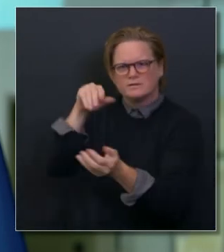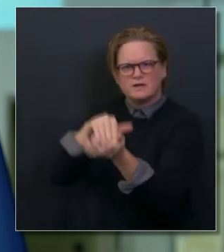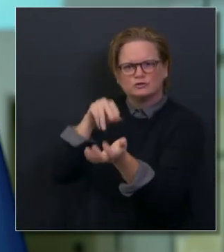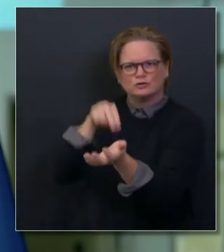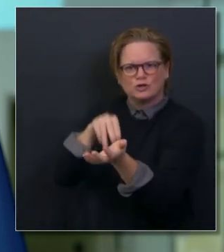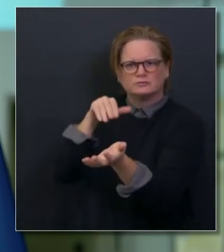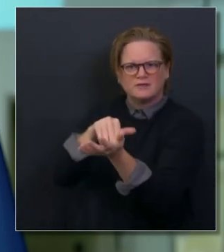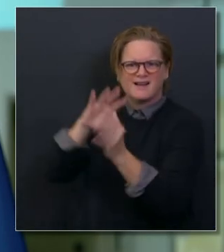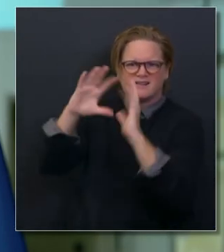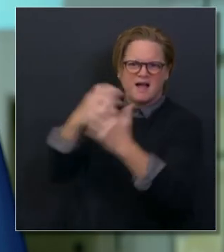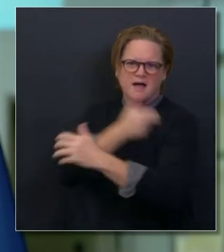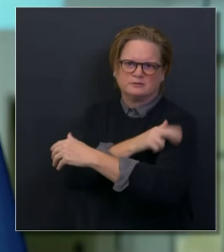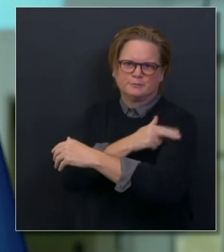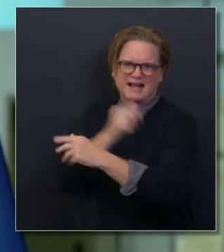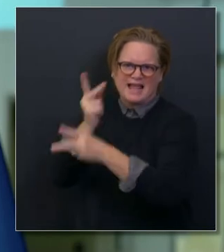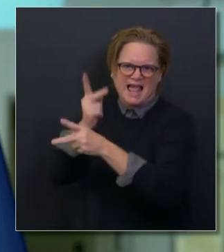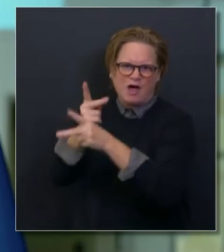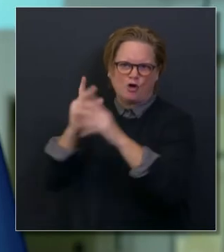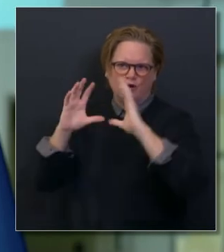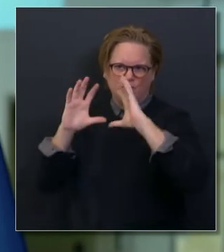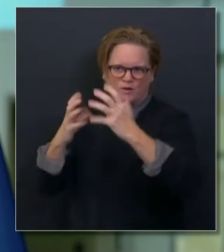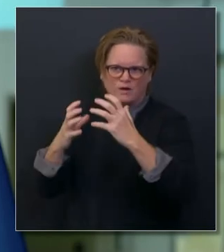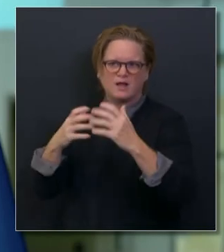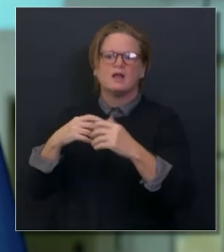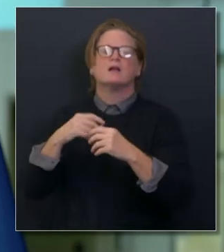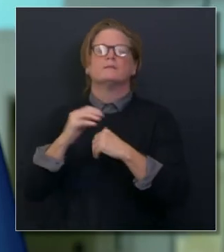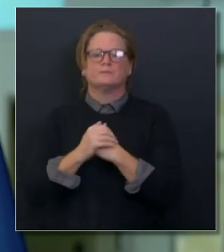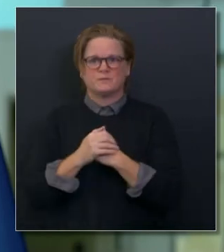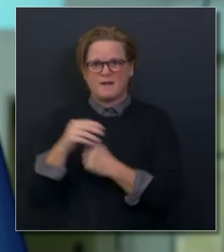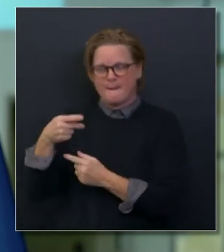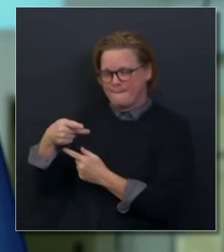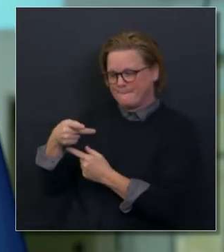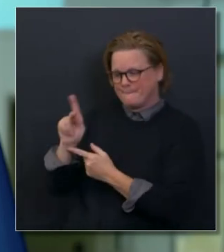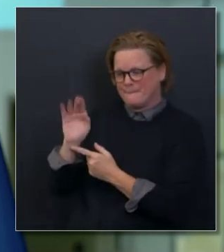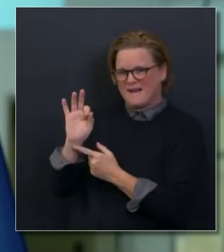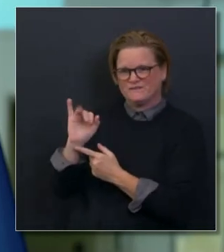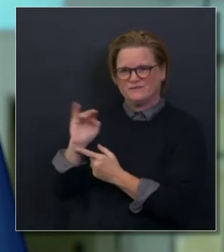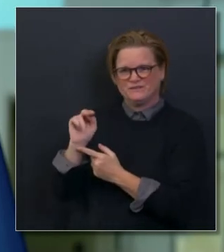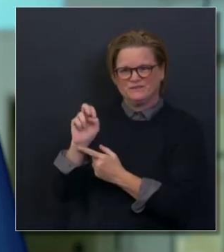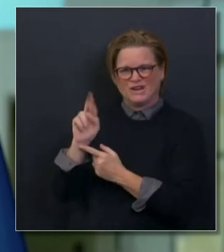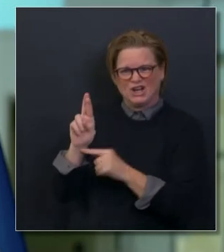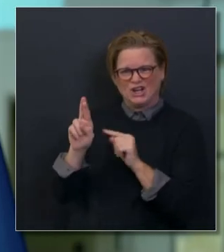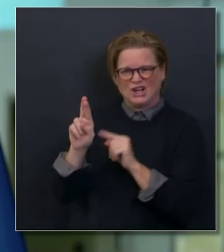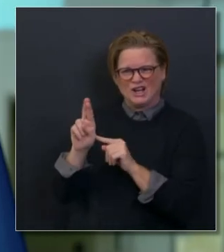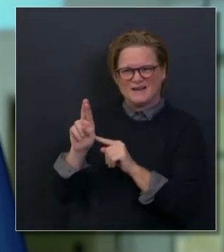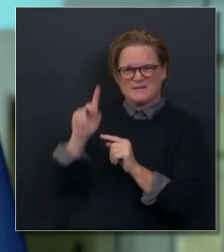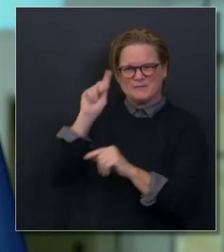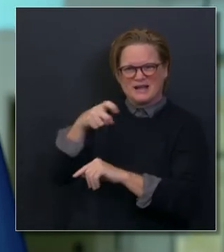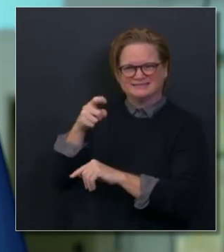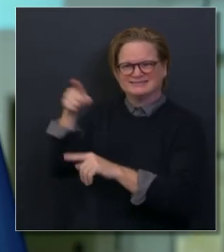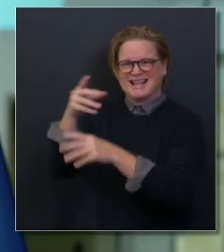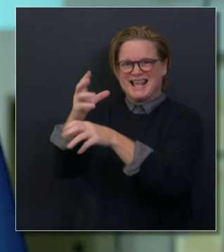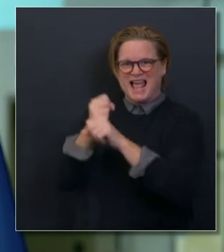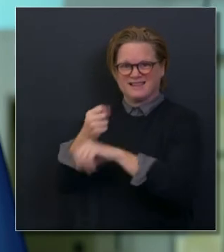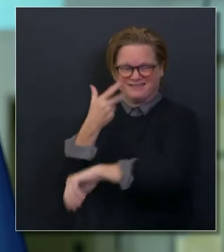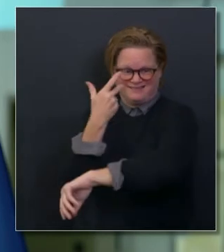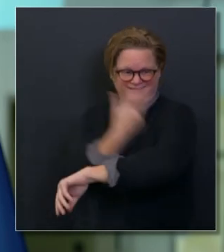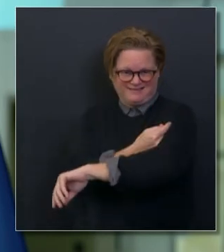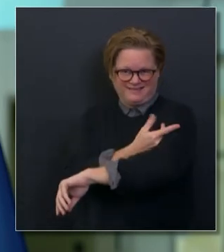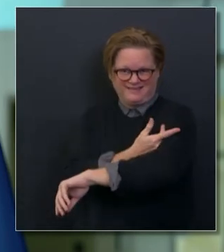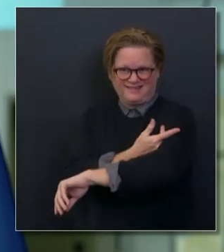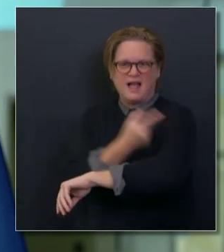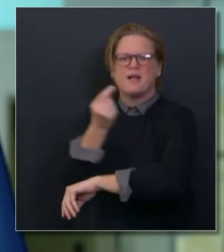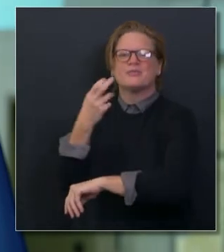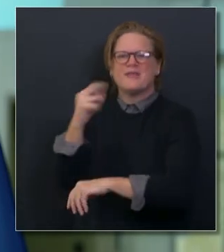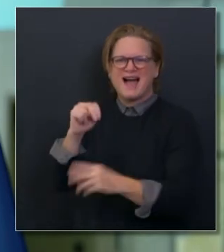dosis Pfizer, 21 días, hasta la segunda dosis, 21. Moderna, 28 días para la segunda dosis.